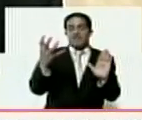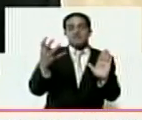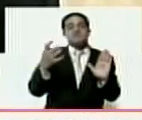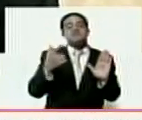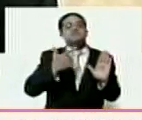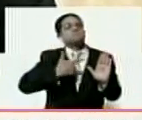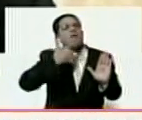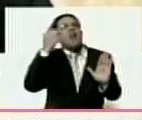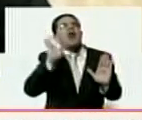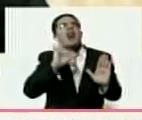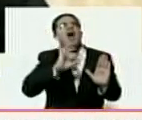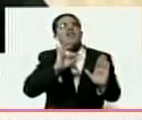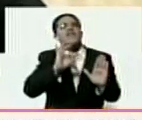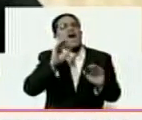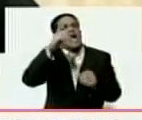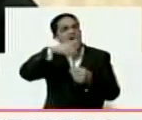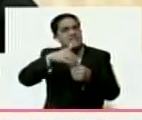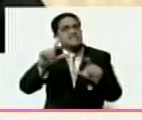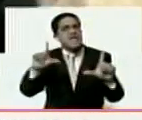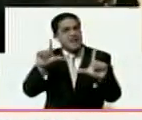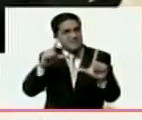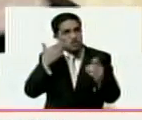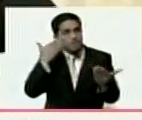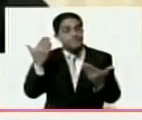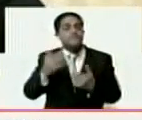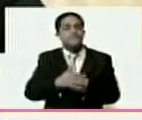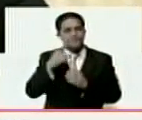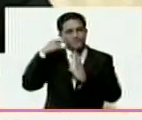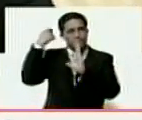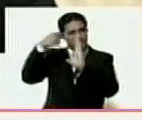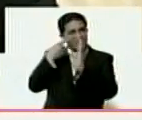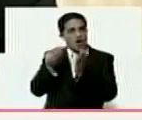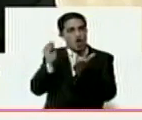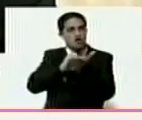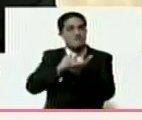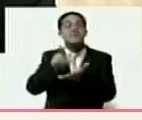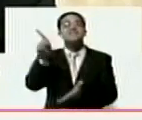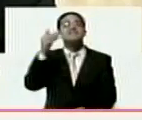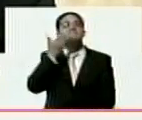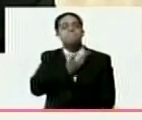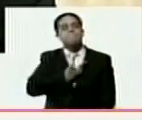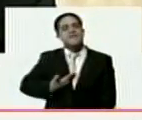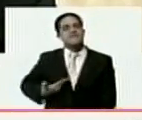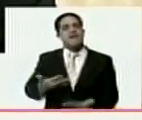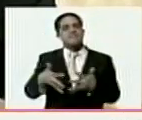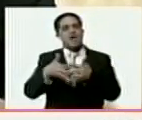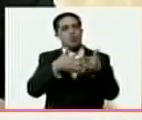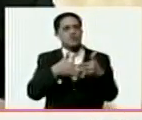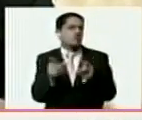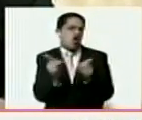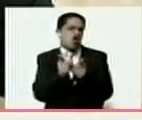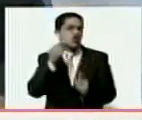medios de comunicación. Vamos a continuar, por favor, el video del presidente de los Estados Unidos, es muy corto.